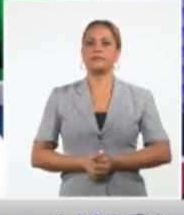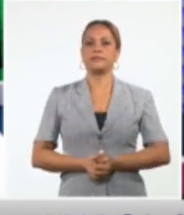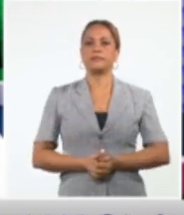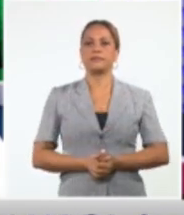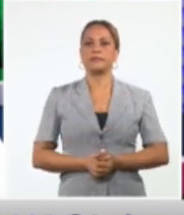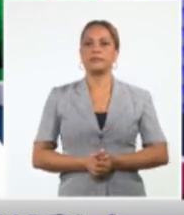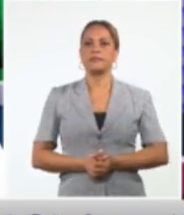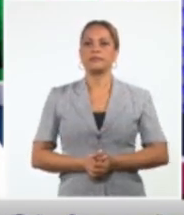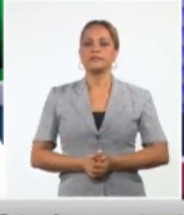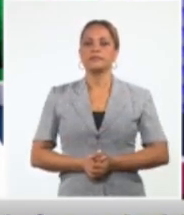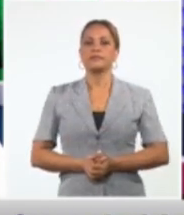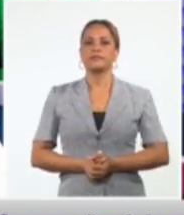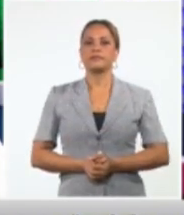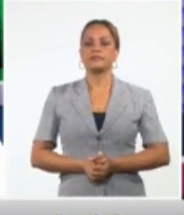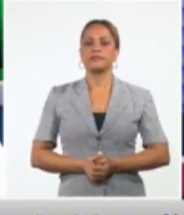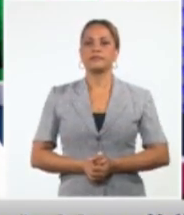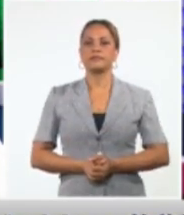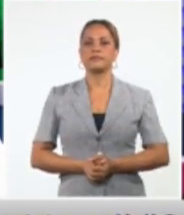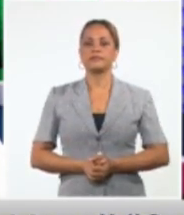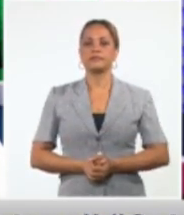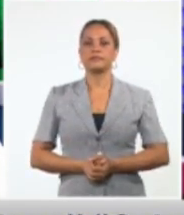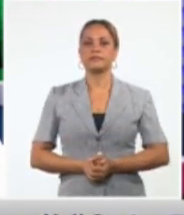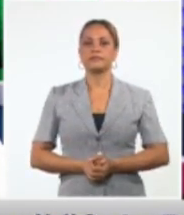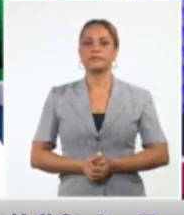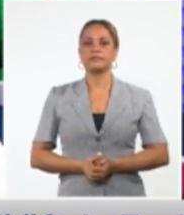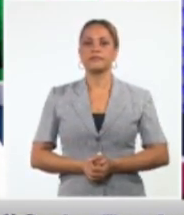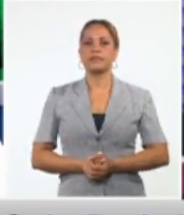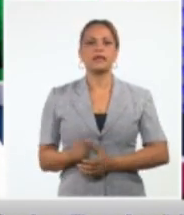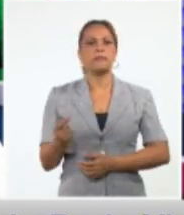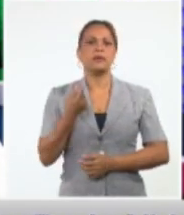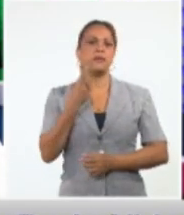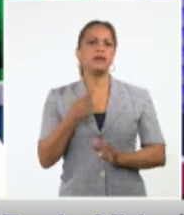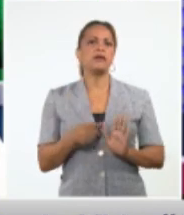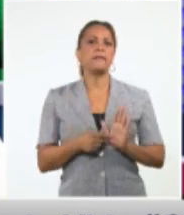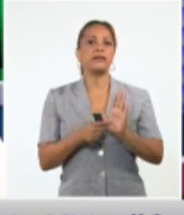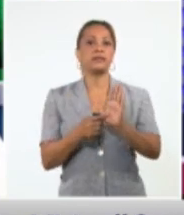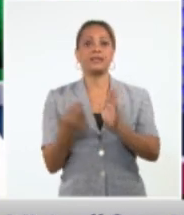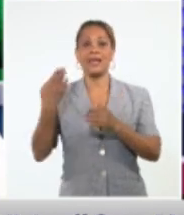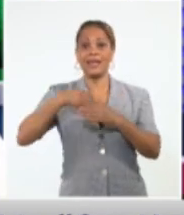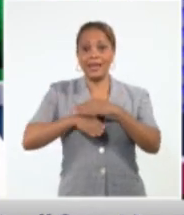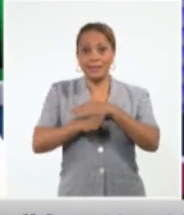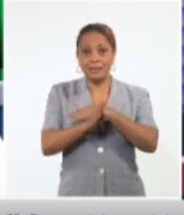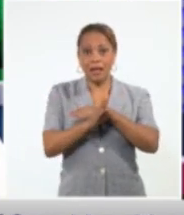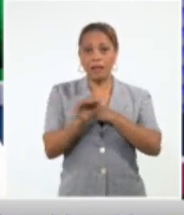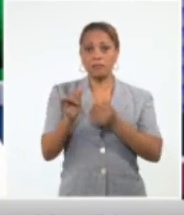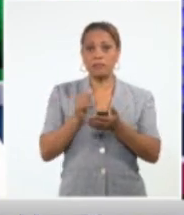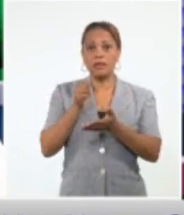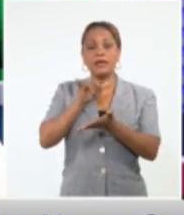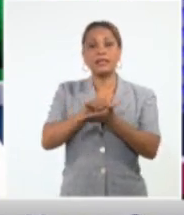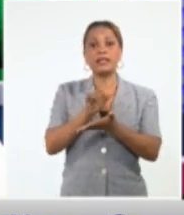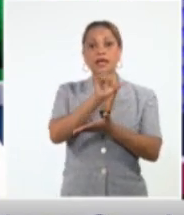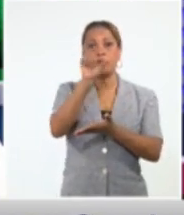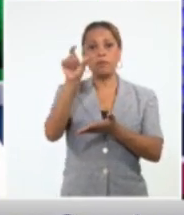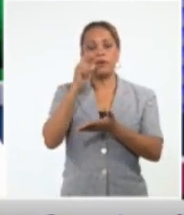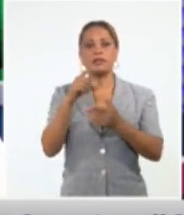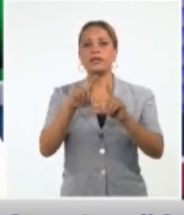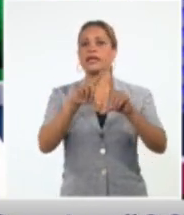Primero, como ya es costumbre, presentar en el punto de entrega su esquema de vacunación